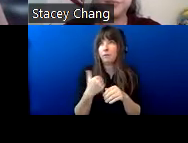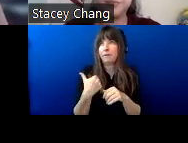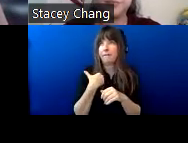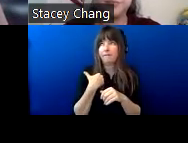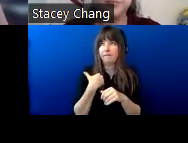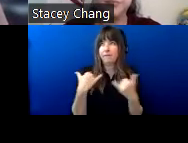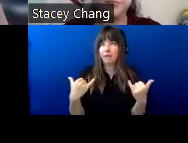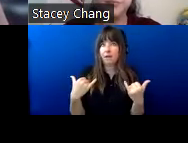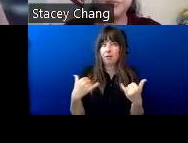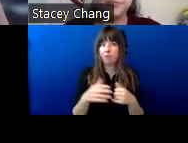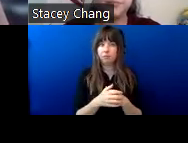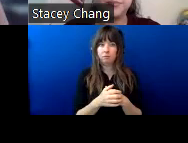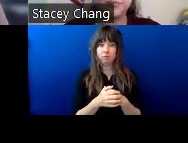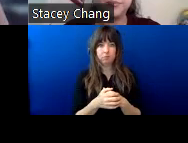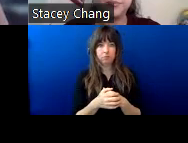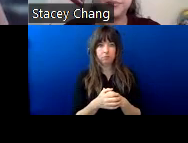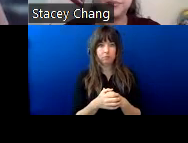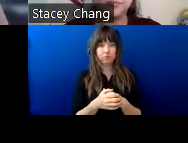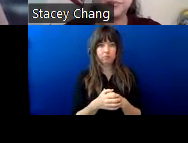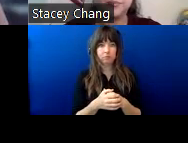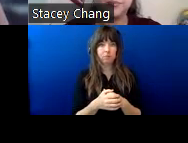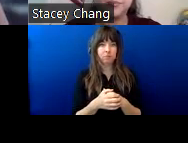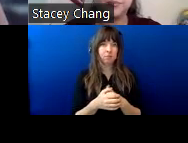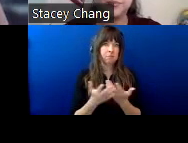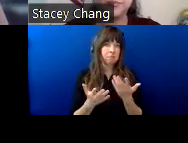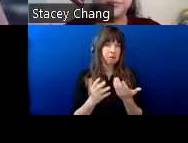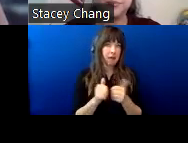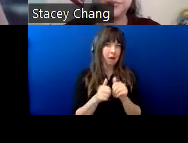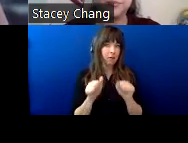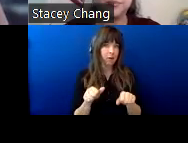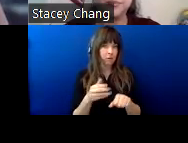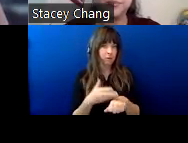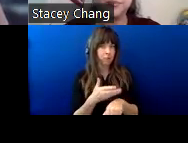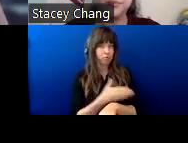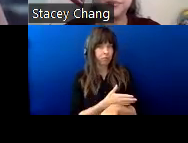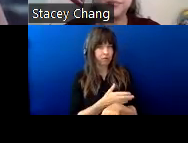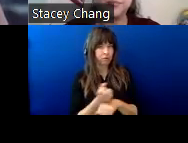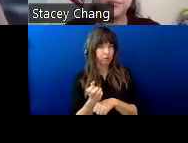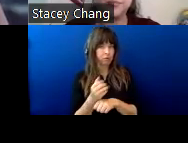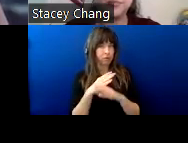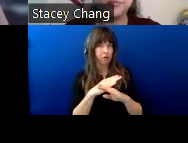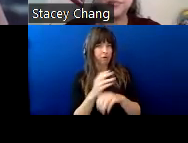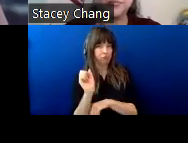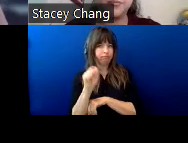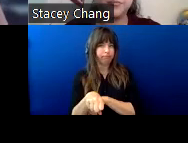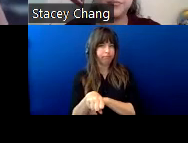que existen barreras y los métodos y las maneras que pueden funcionar para